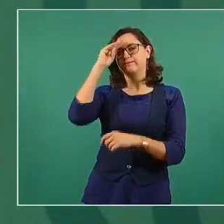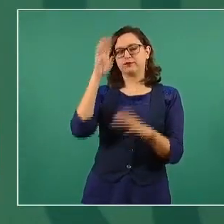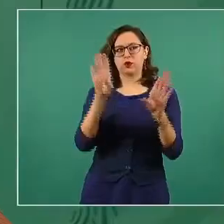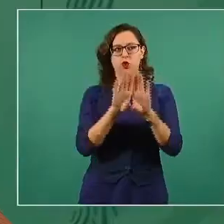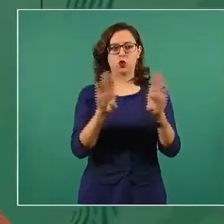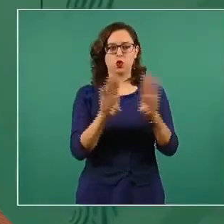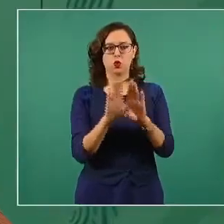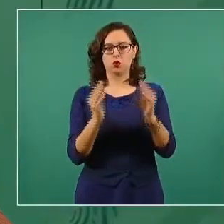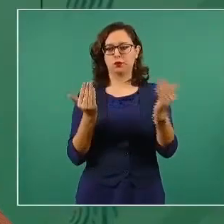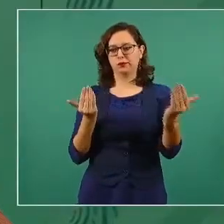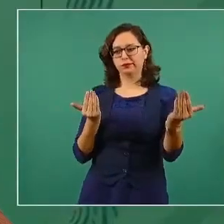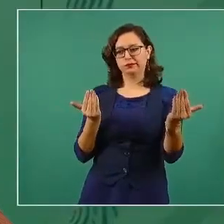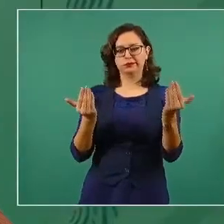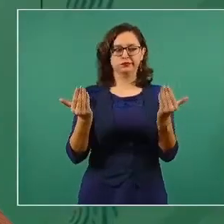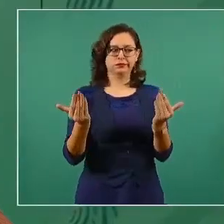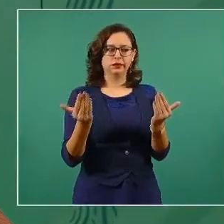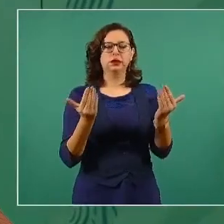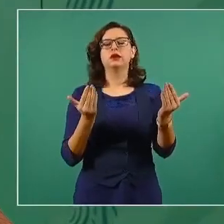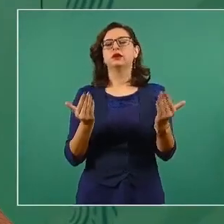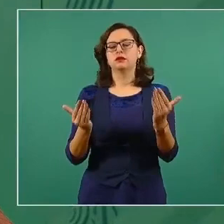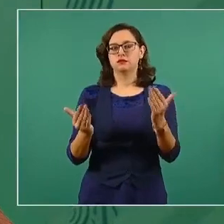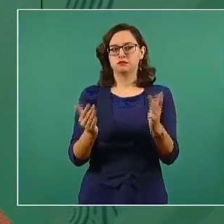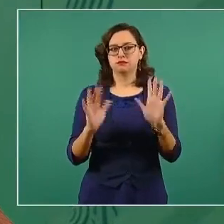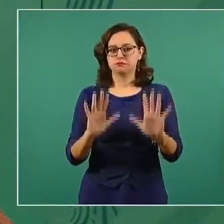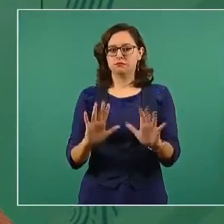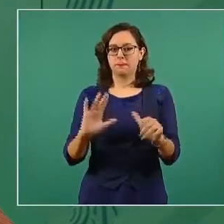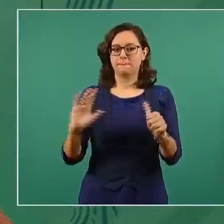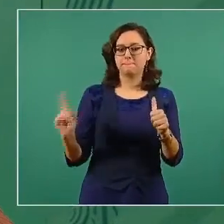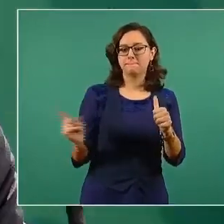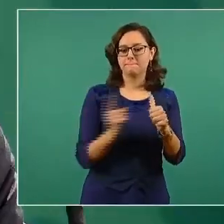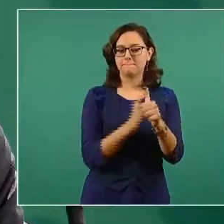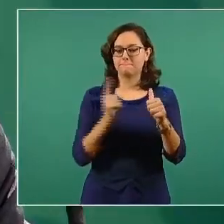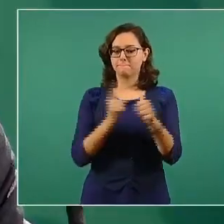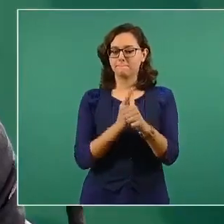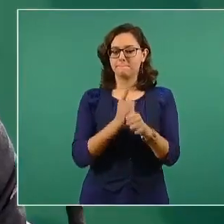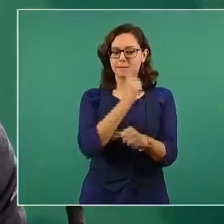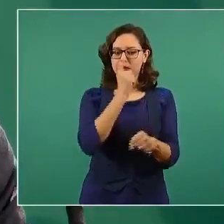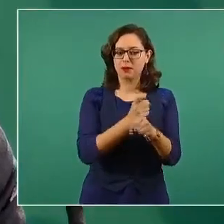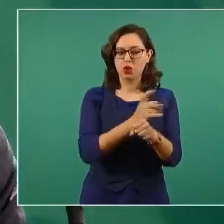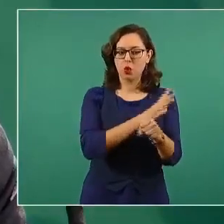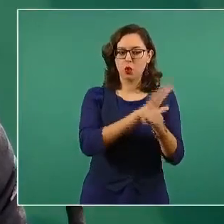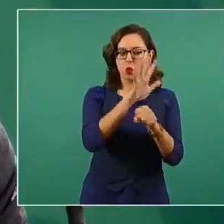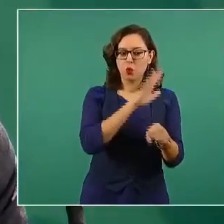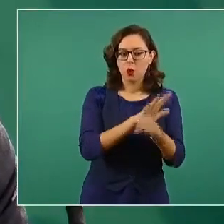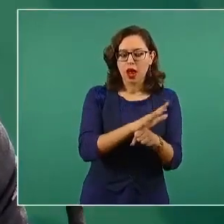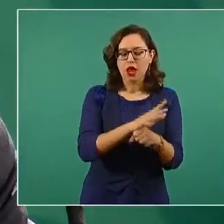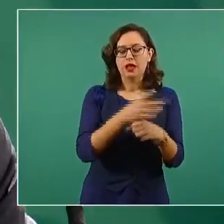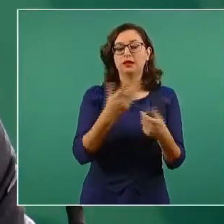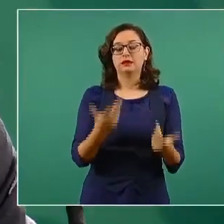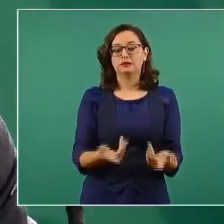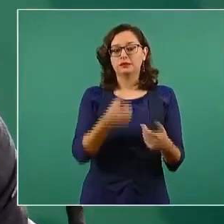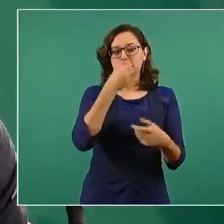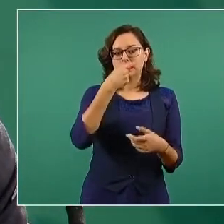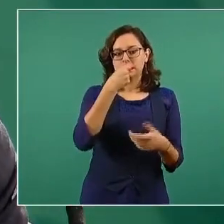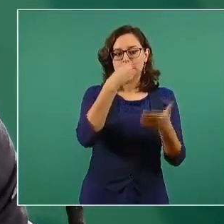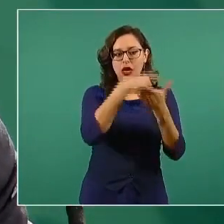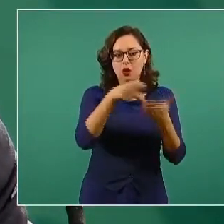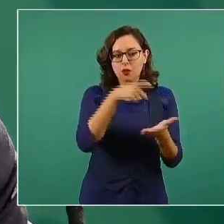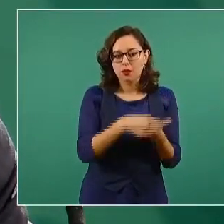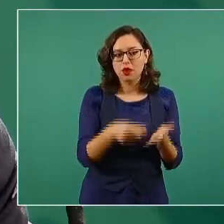y priorizar, porque también tenemos otras enfermedades que hay que